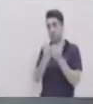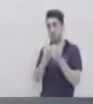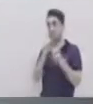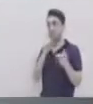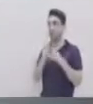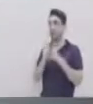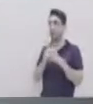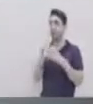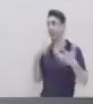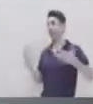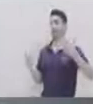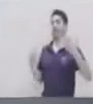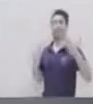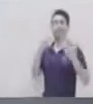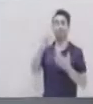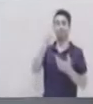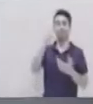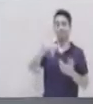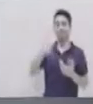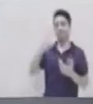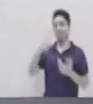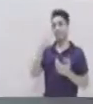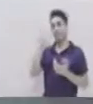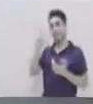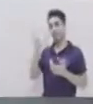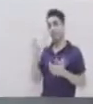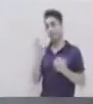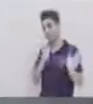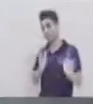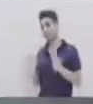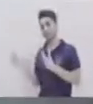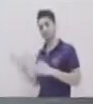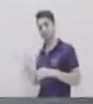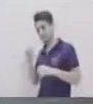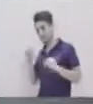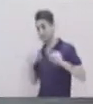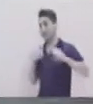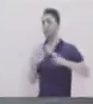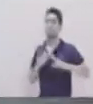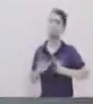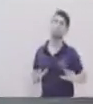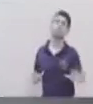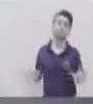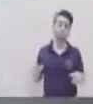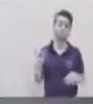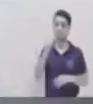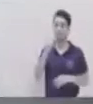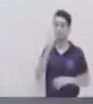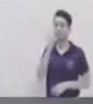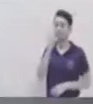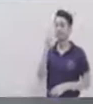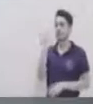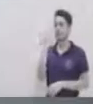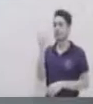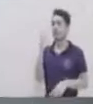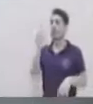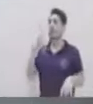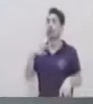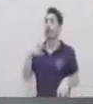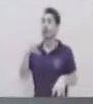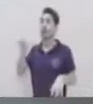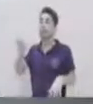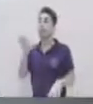ser un poquito más dinámico el proceso, ¿verdad? Y entonces vamos a estar tranquilos, que lo importante es también que haya